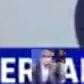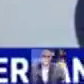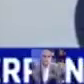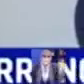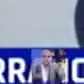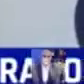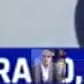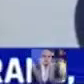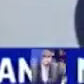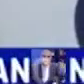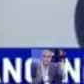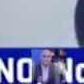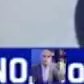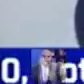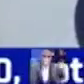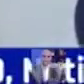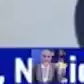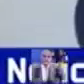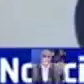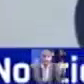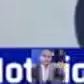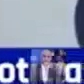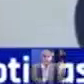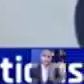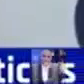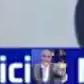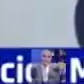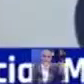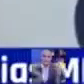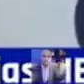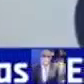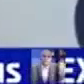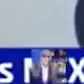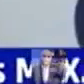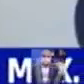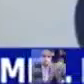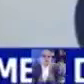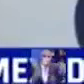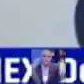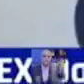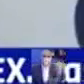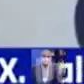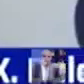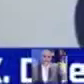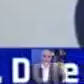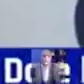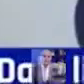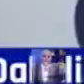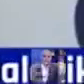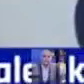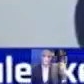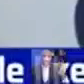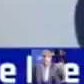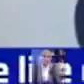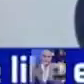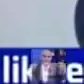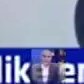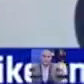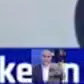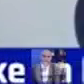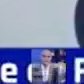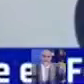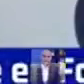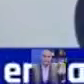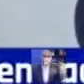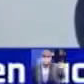mujer, a esta ex empleada de Televisión Azteca que decía noticias, entre que decía noticias y lloraba. Pues